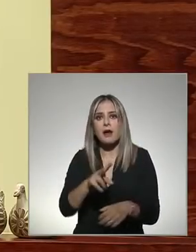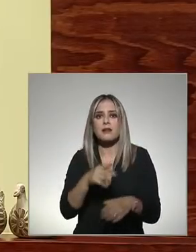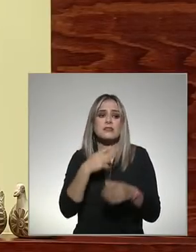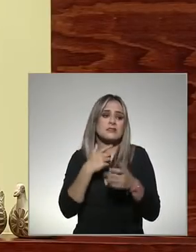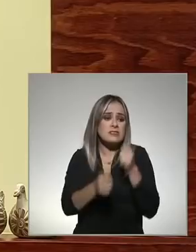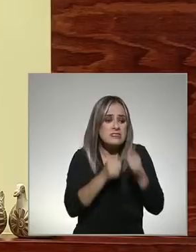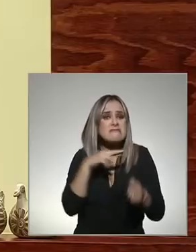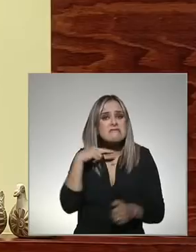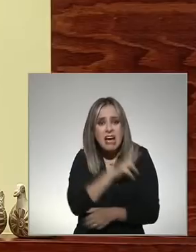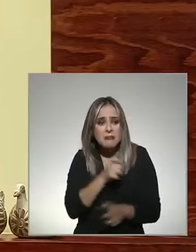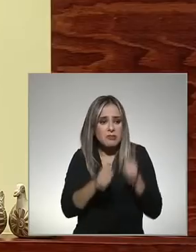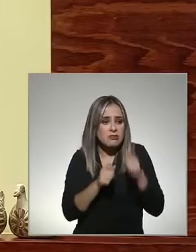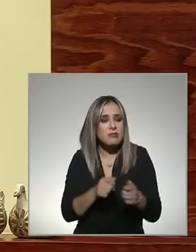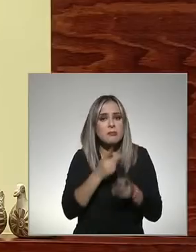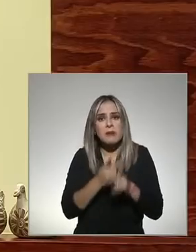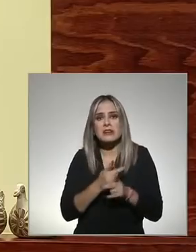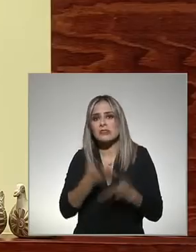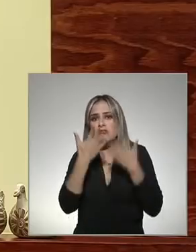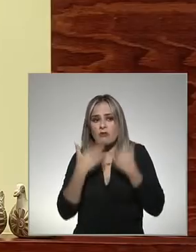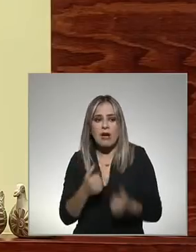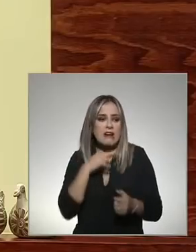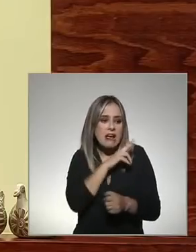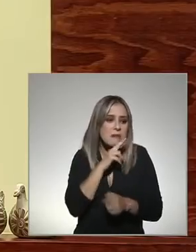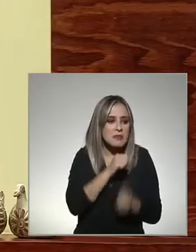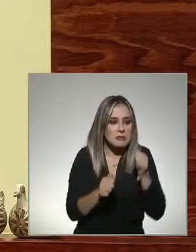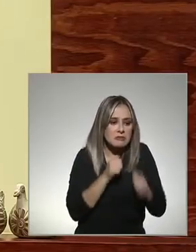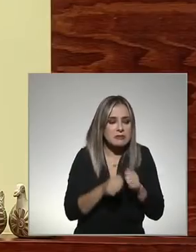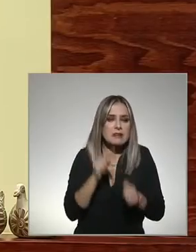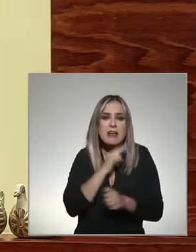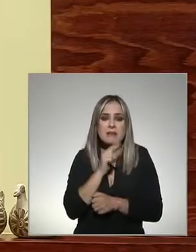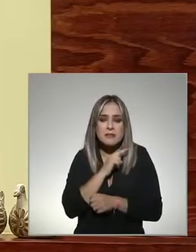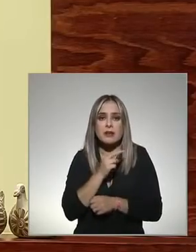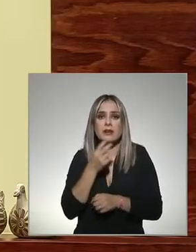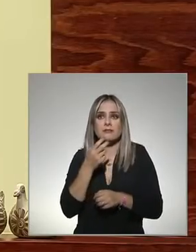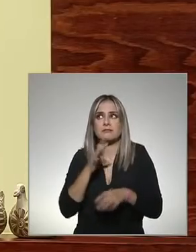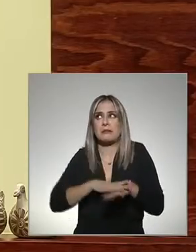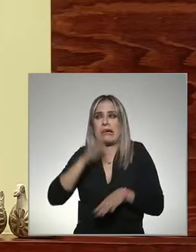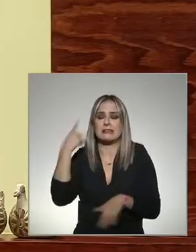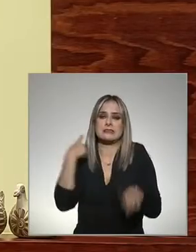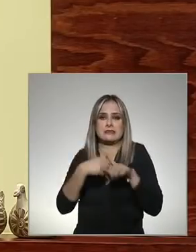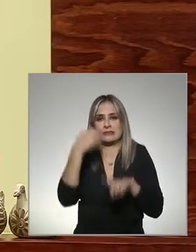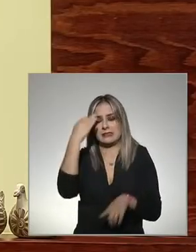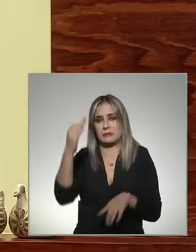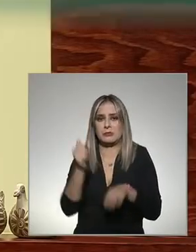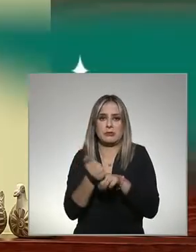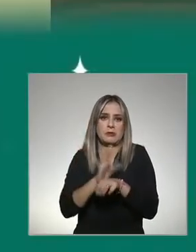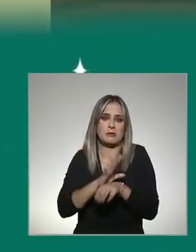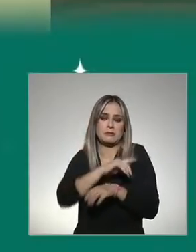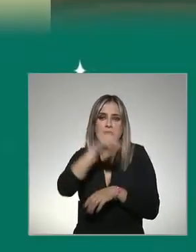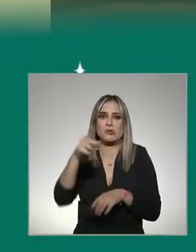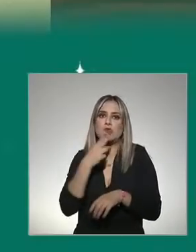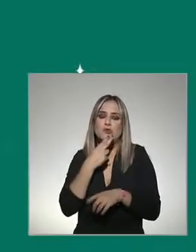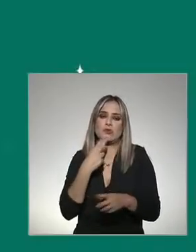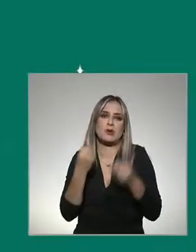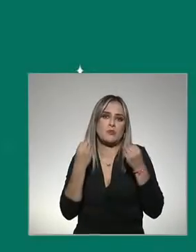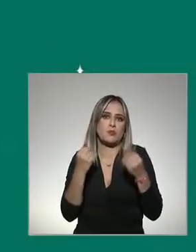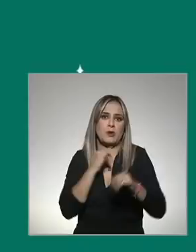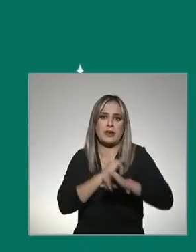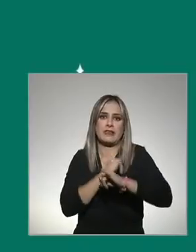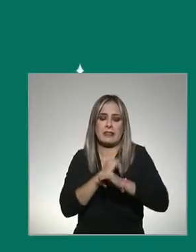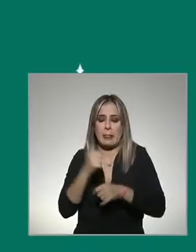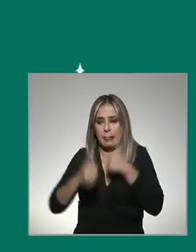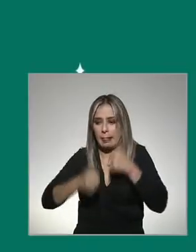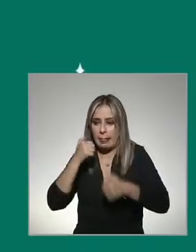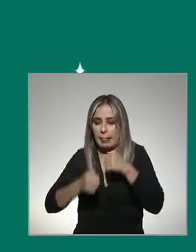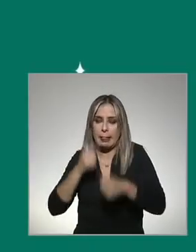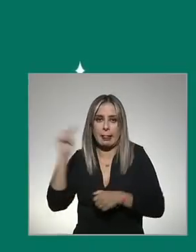espera o a la paciencia. Y ni qué decir en estos tiempos de pandemia, cómo hemos tenido que usar y más bien abusar